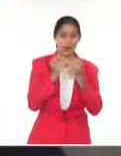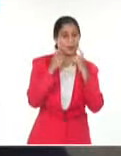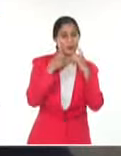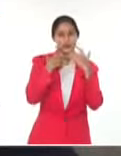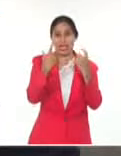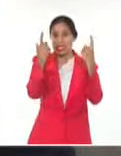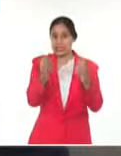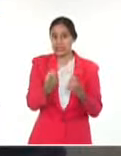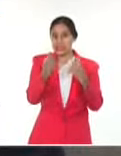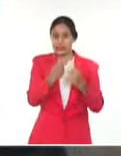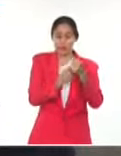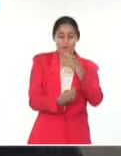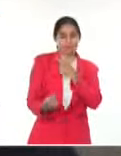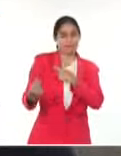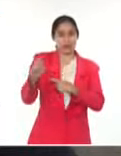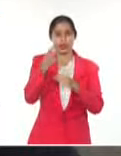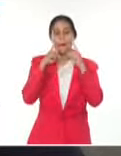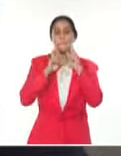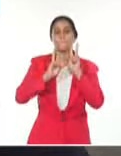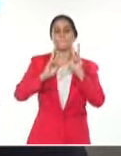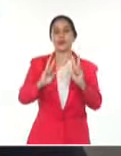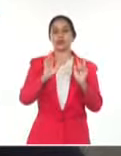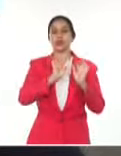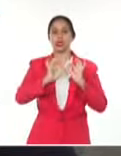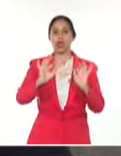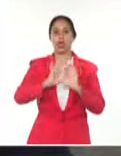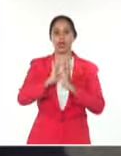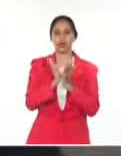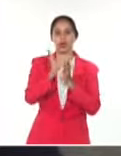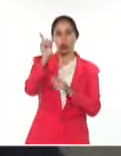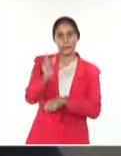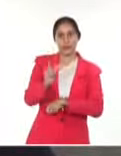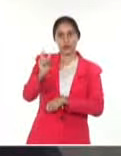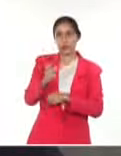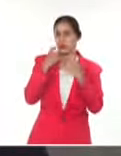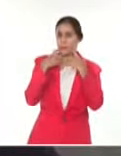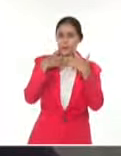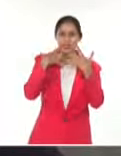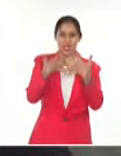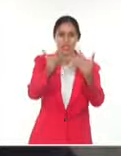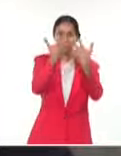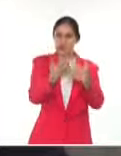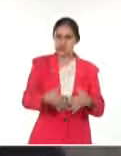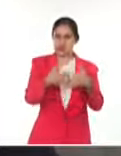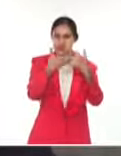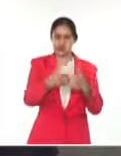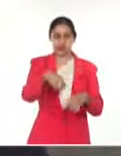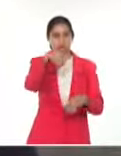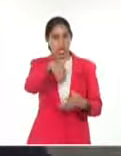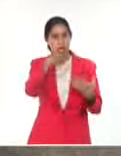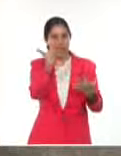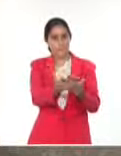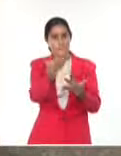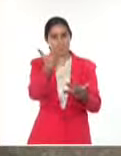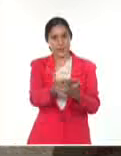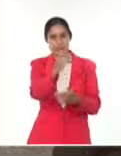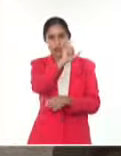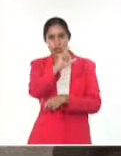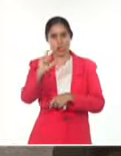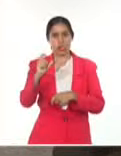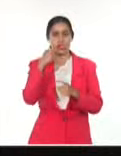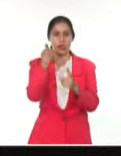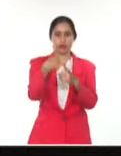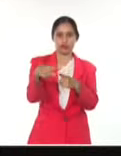ser humano. Sí, para nosotros es muy importante tener agua, que se estén produciendo en esta fábrica elementos.